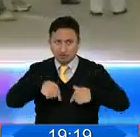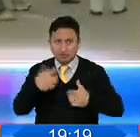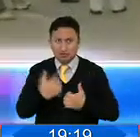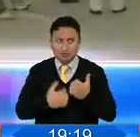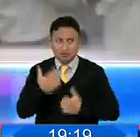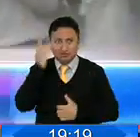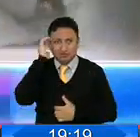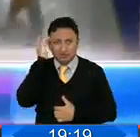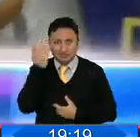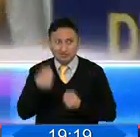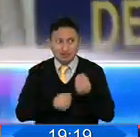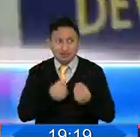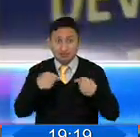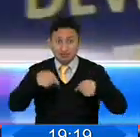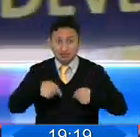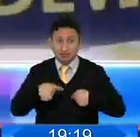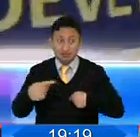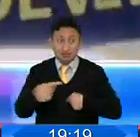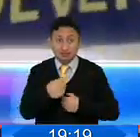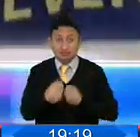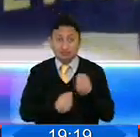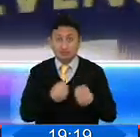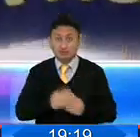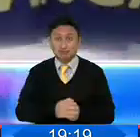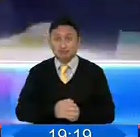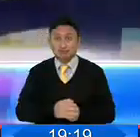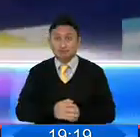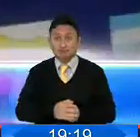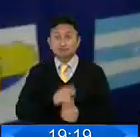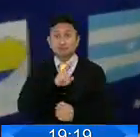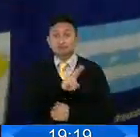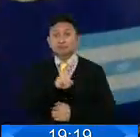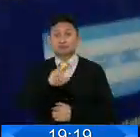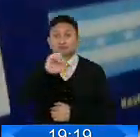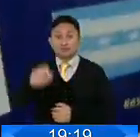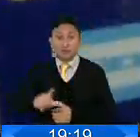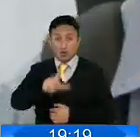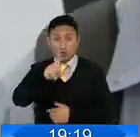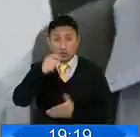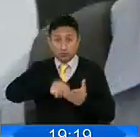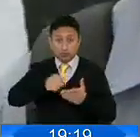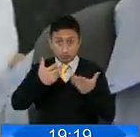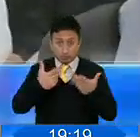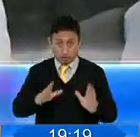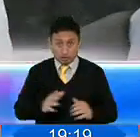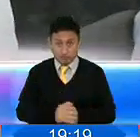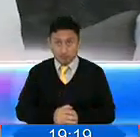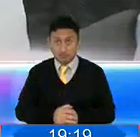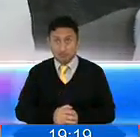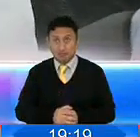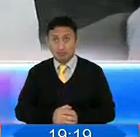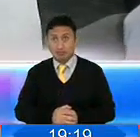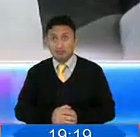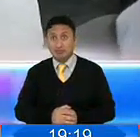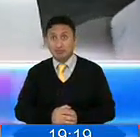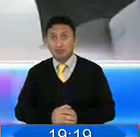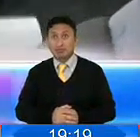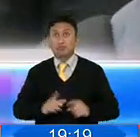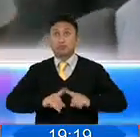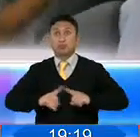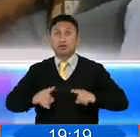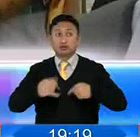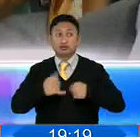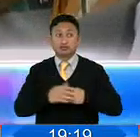profundamente consternados por este tipo de actuar. Mi contrato terminaba el 22 de julio, pero dejaron,